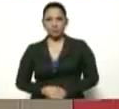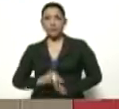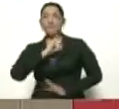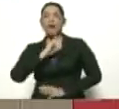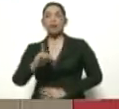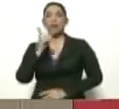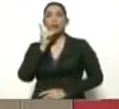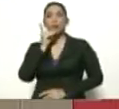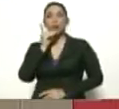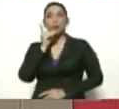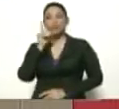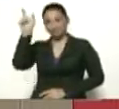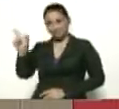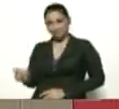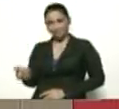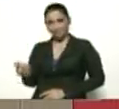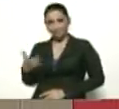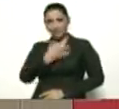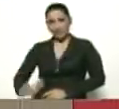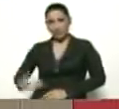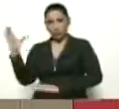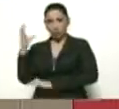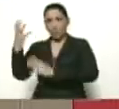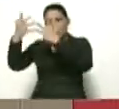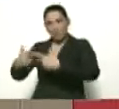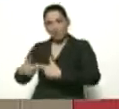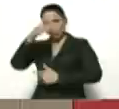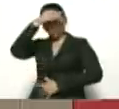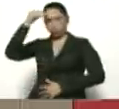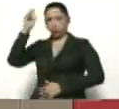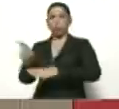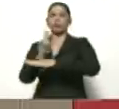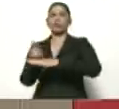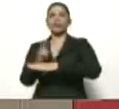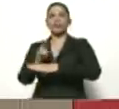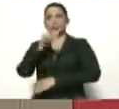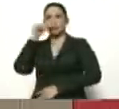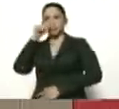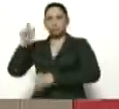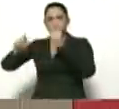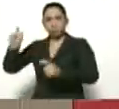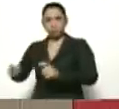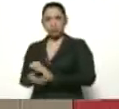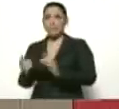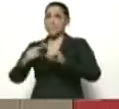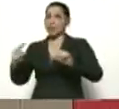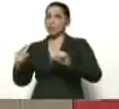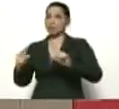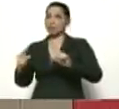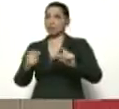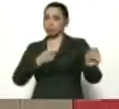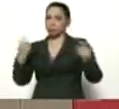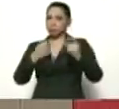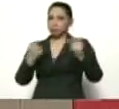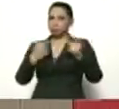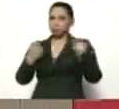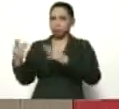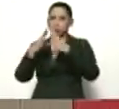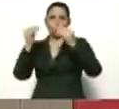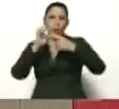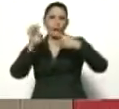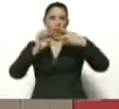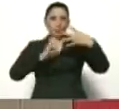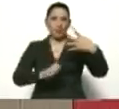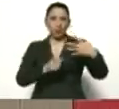duque y la administración de donald trump utilizaron narcotraficantes para proveer todos los elementos